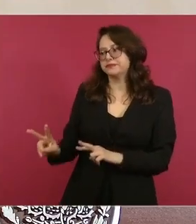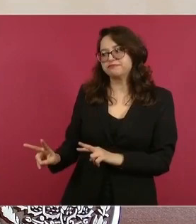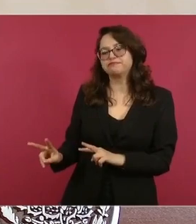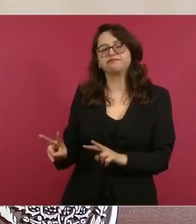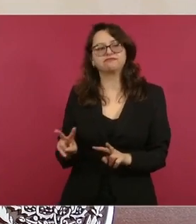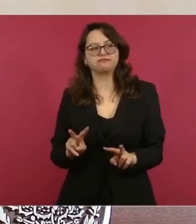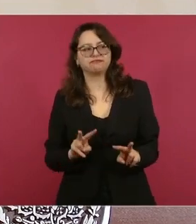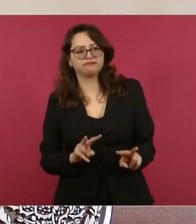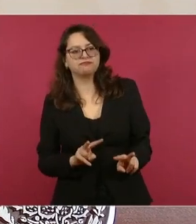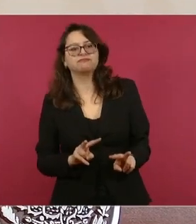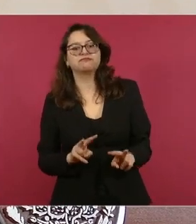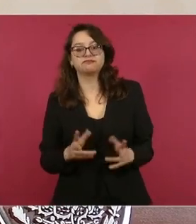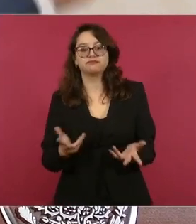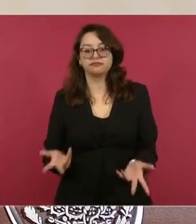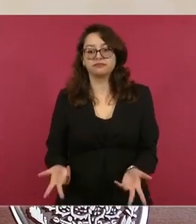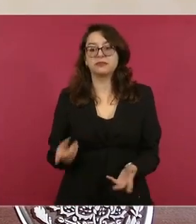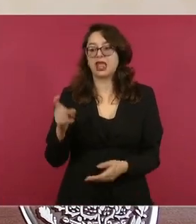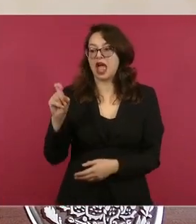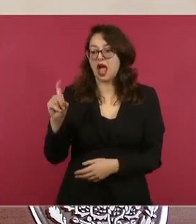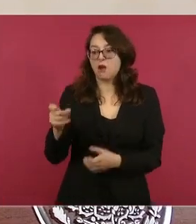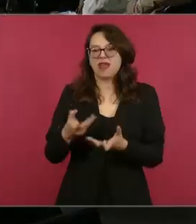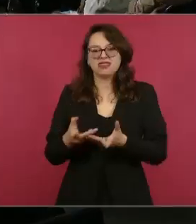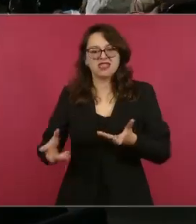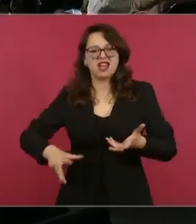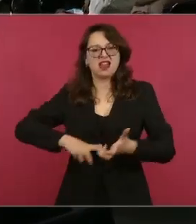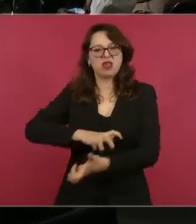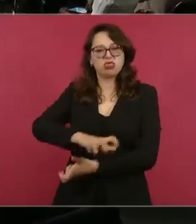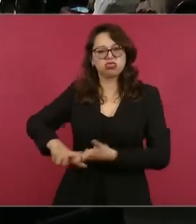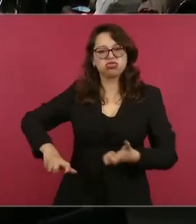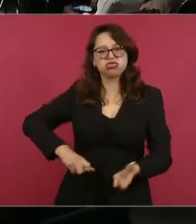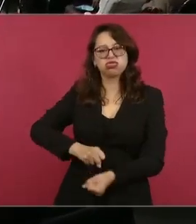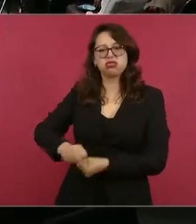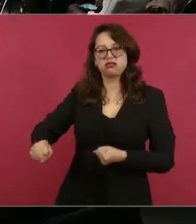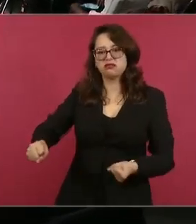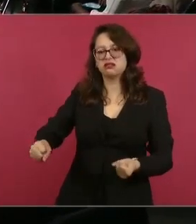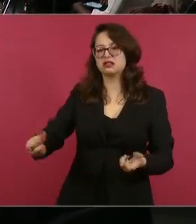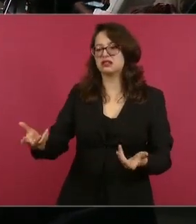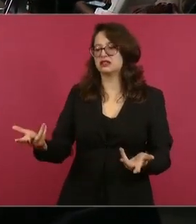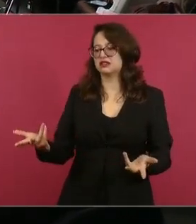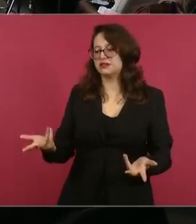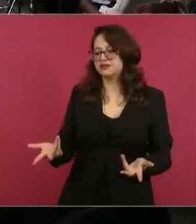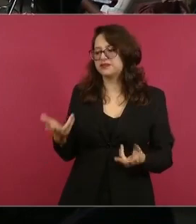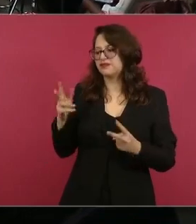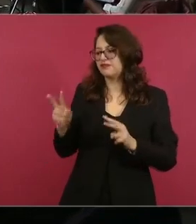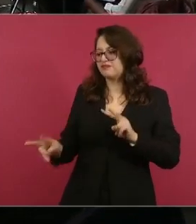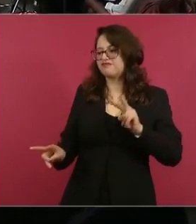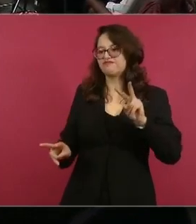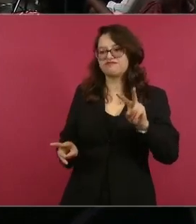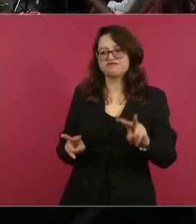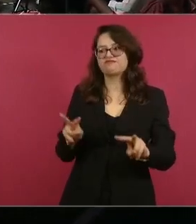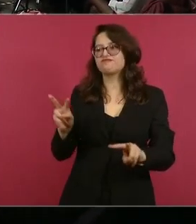las avenidas del agua y del lodo en las calles de los pueblos,